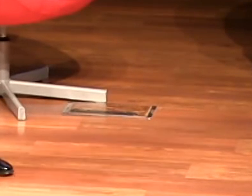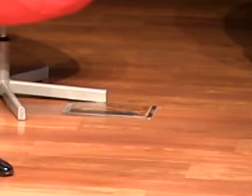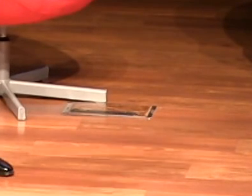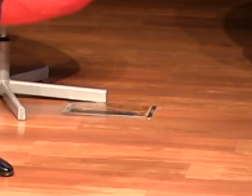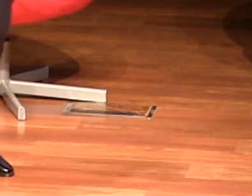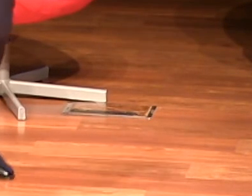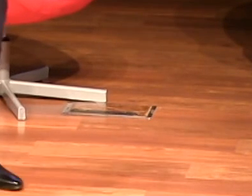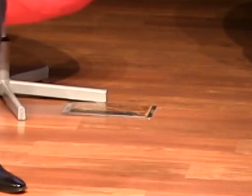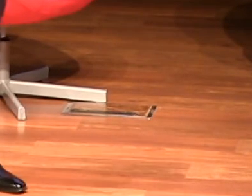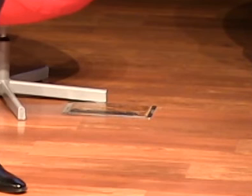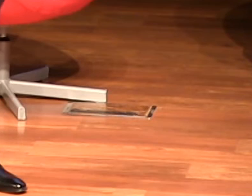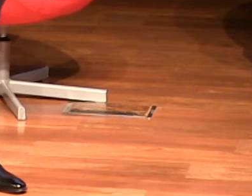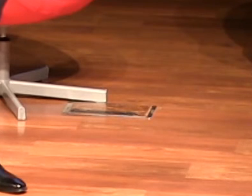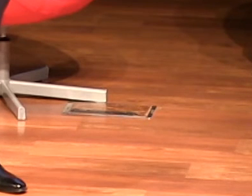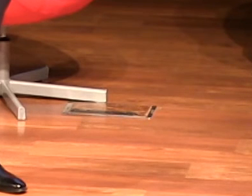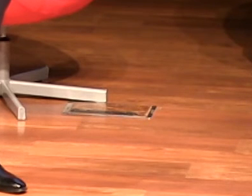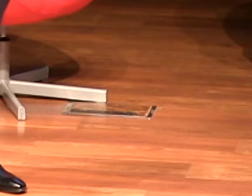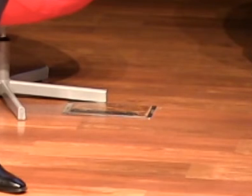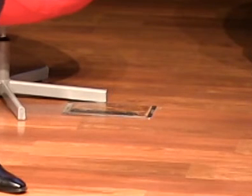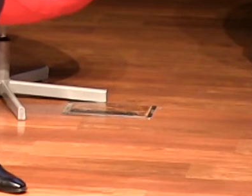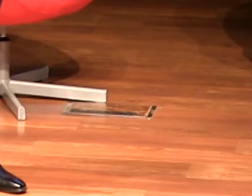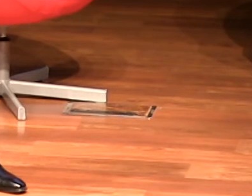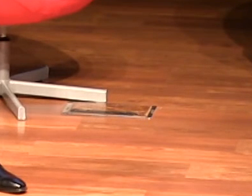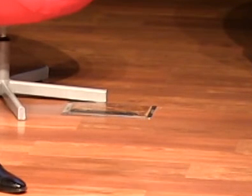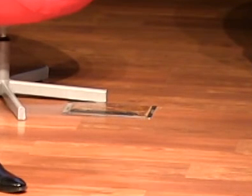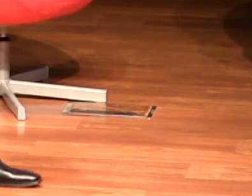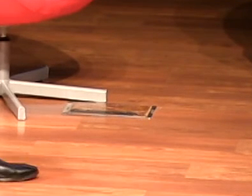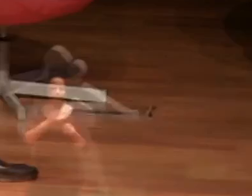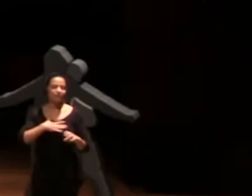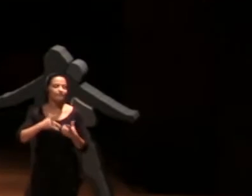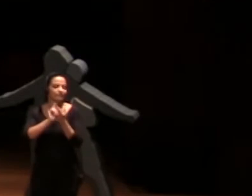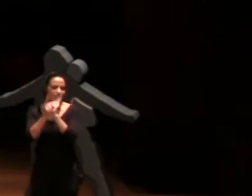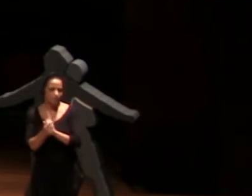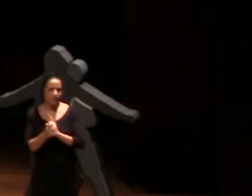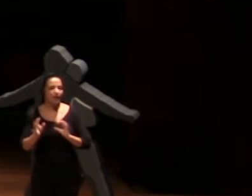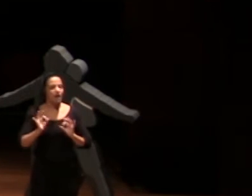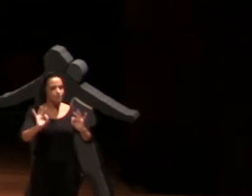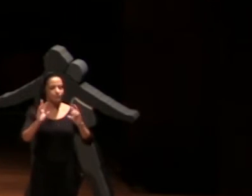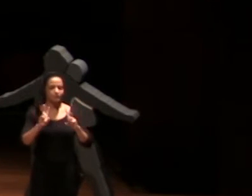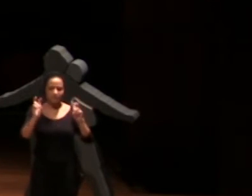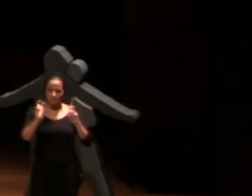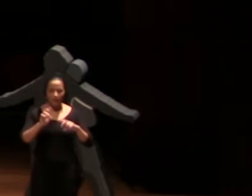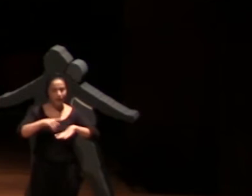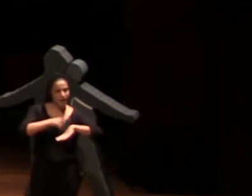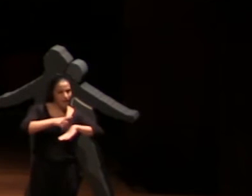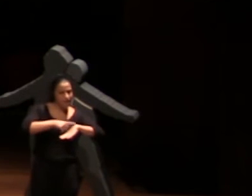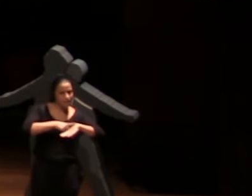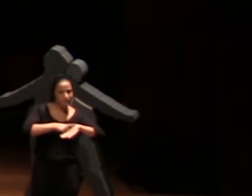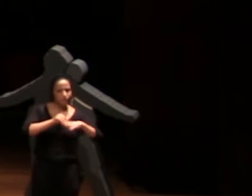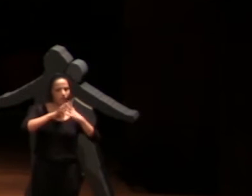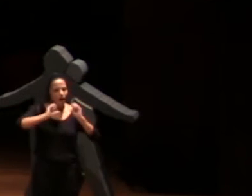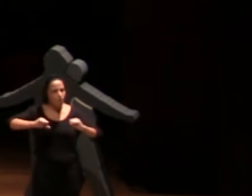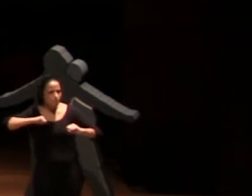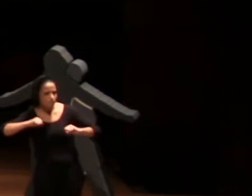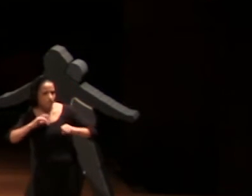capacidad, determinar ese umbral de lo que queremos cambiar. Y sobre todo, por diferenciar en cuanto al tiempo el acuerdo clínico, la